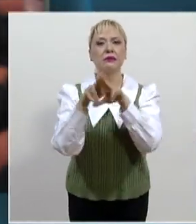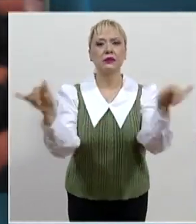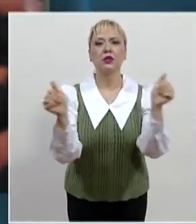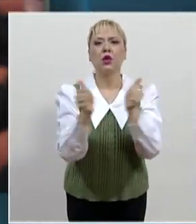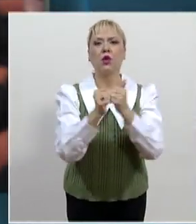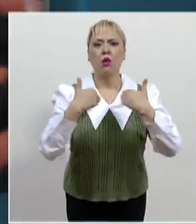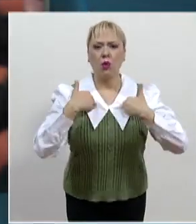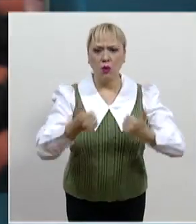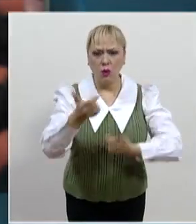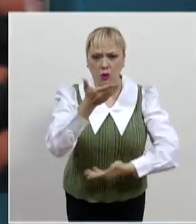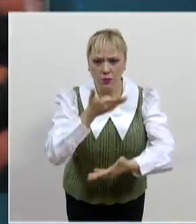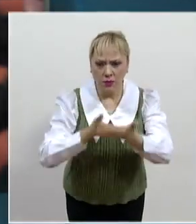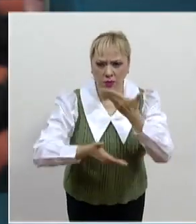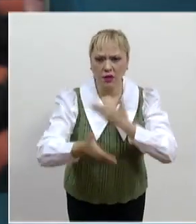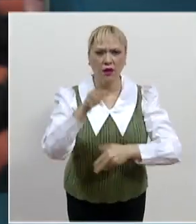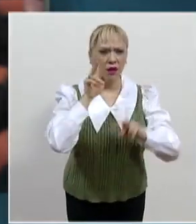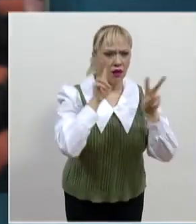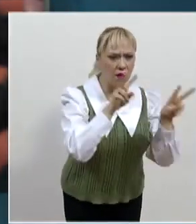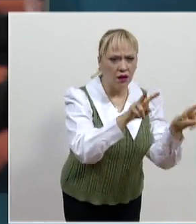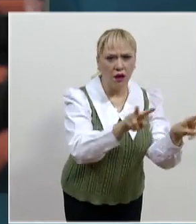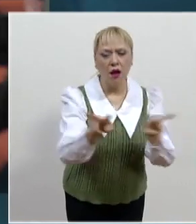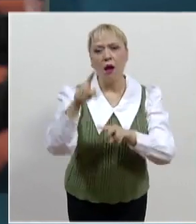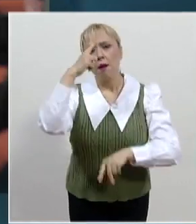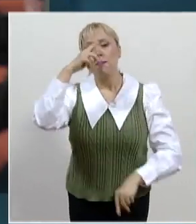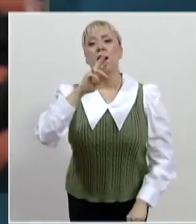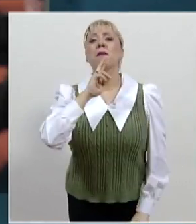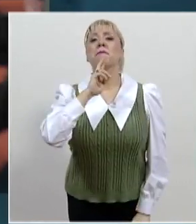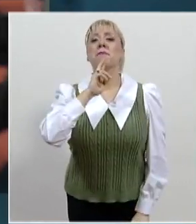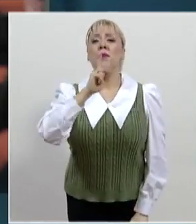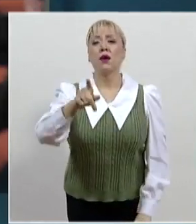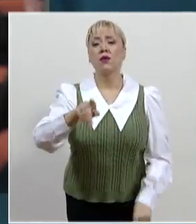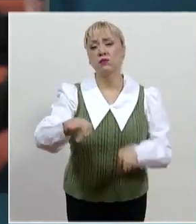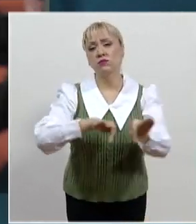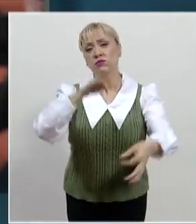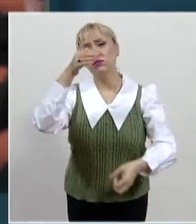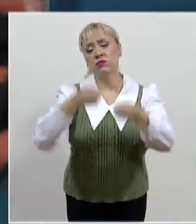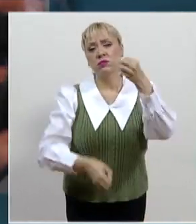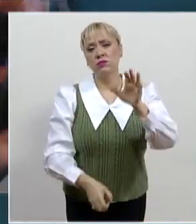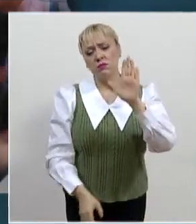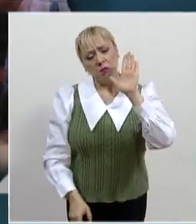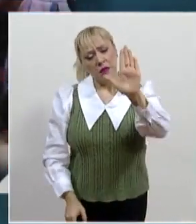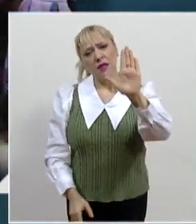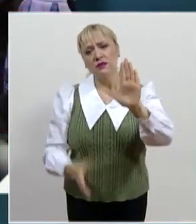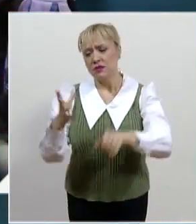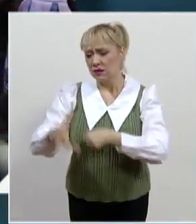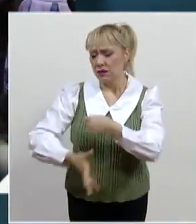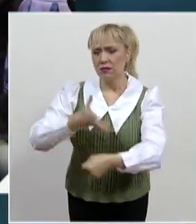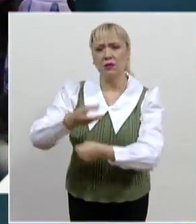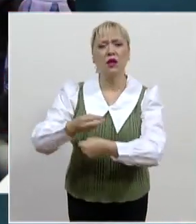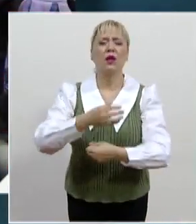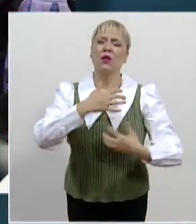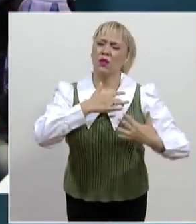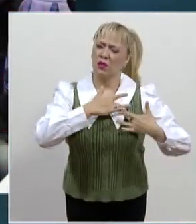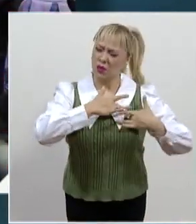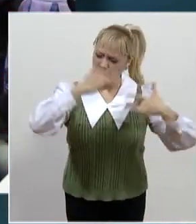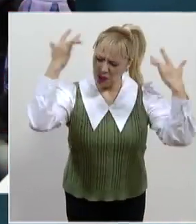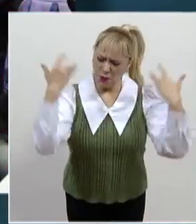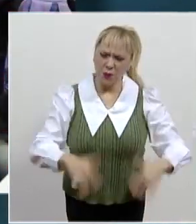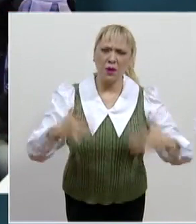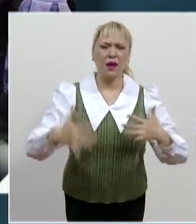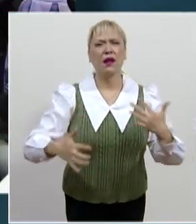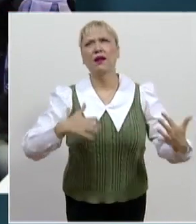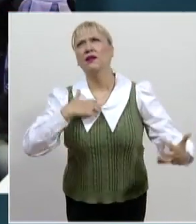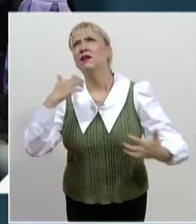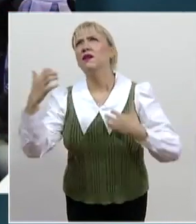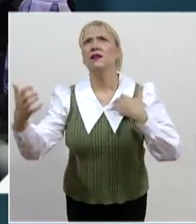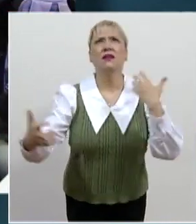empatía y cercanía, añadió, para lograr una justicia que detenga y repare el inmenso dolor y la